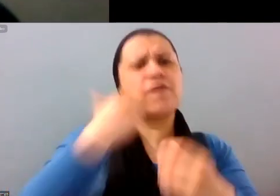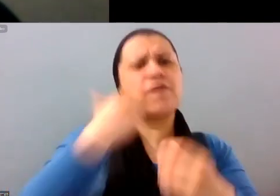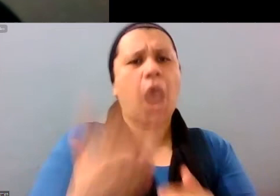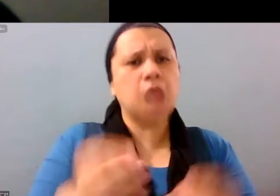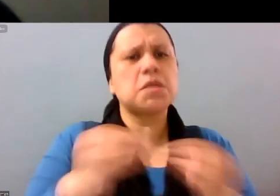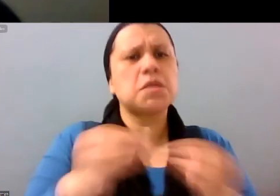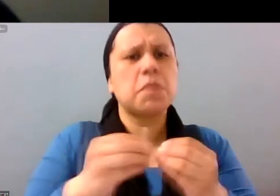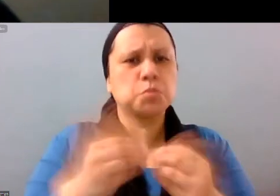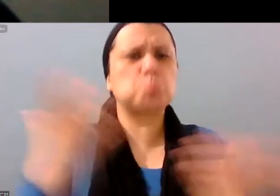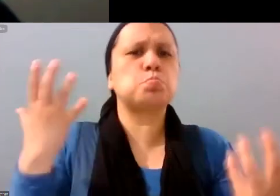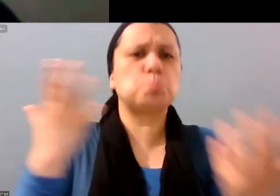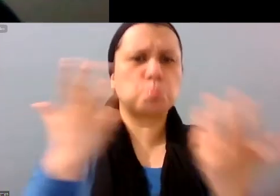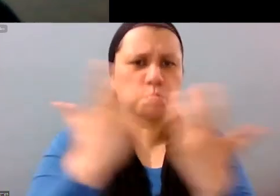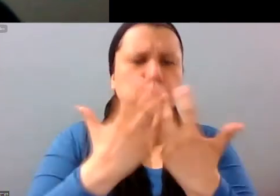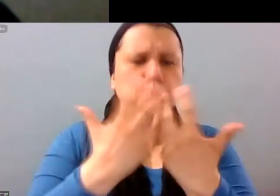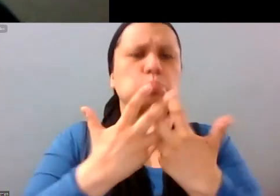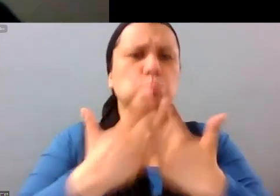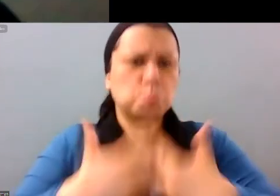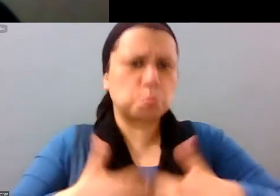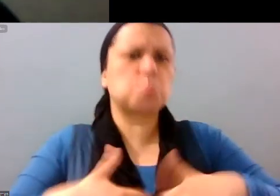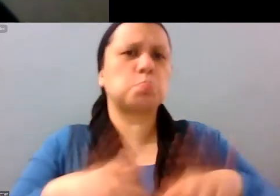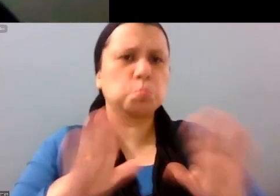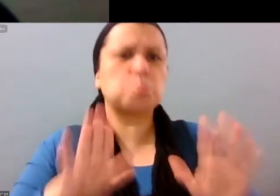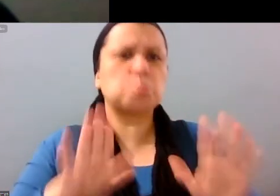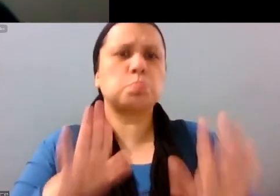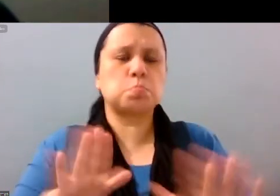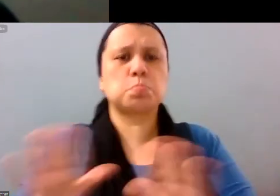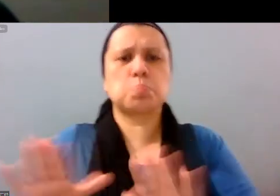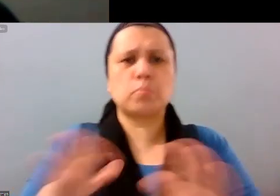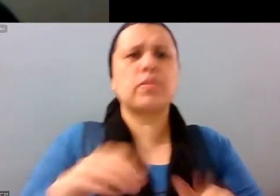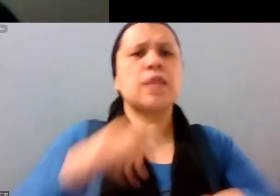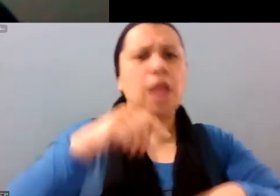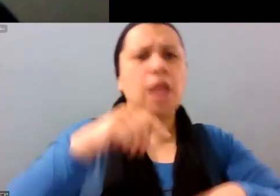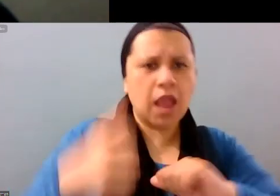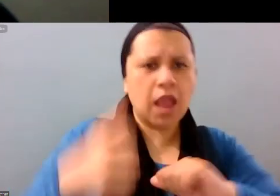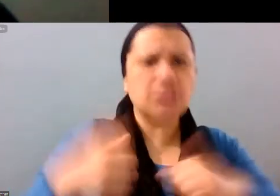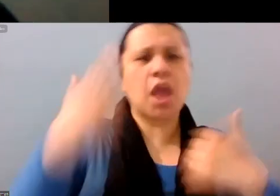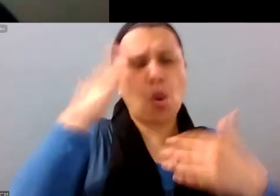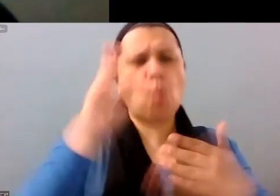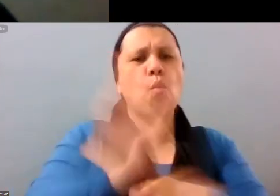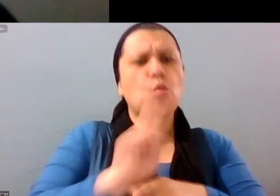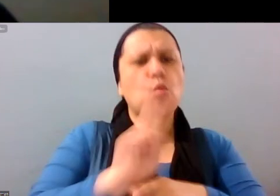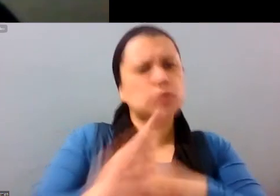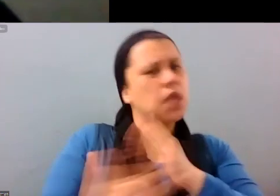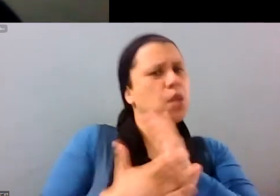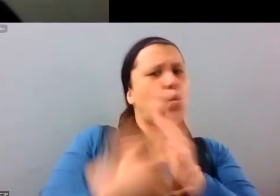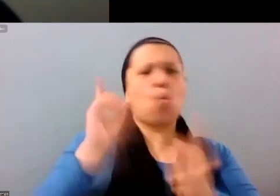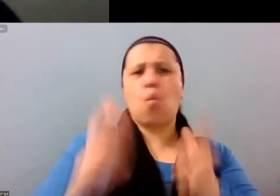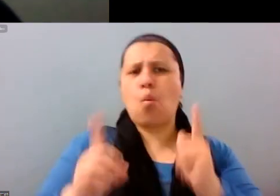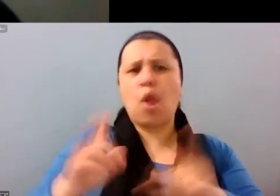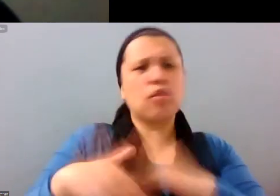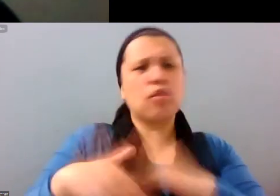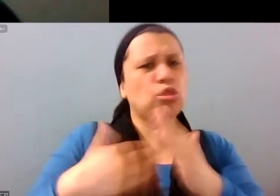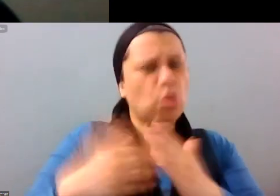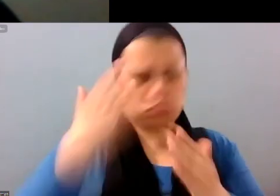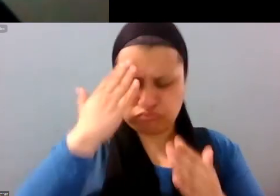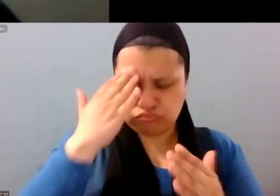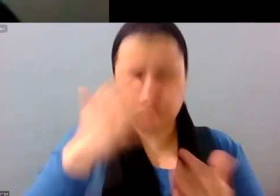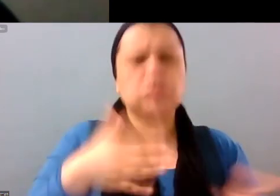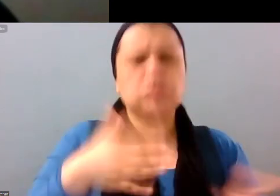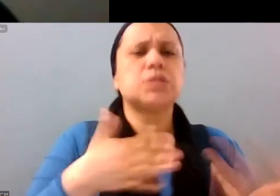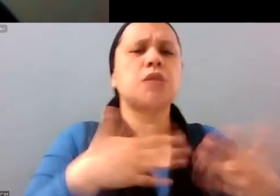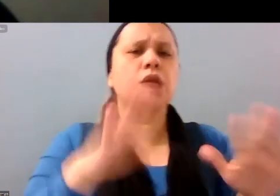al cambio verdad y al uso de todas las tecnologías y de todo lo que tenían que utilizar y me implemento